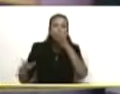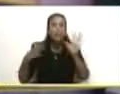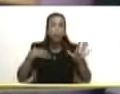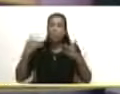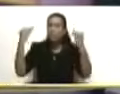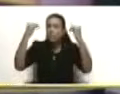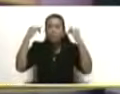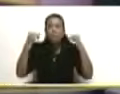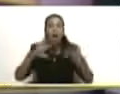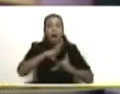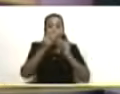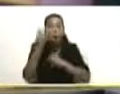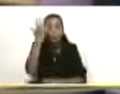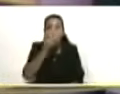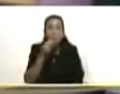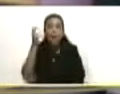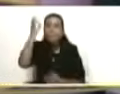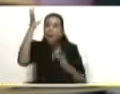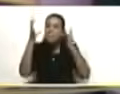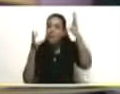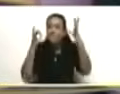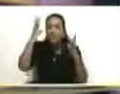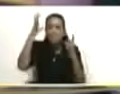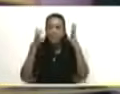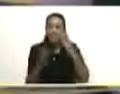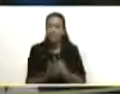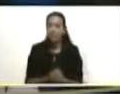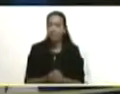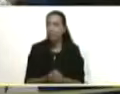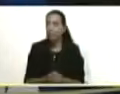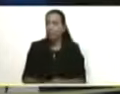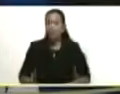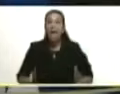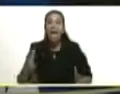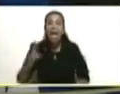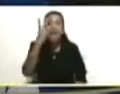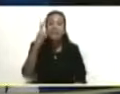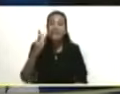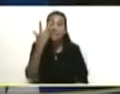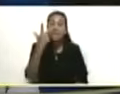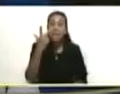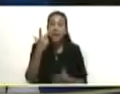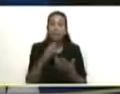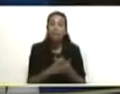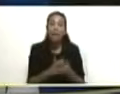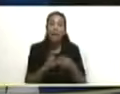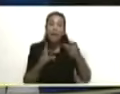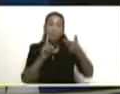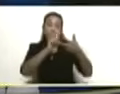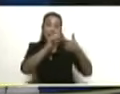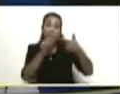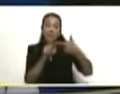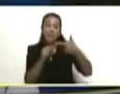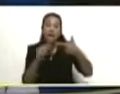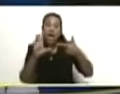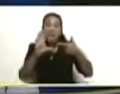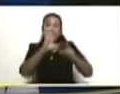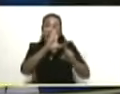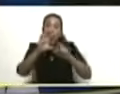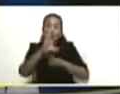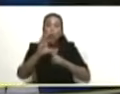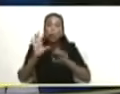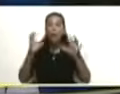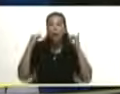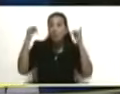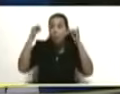festivales que además la juventud se vaya inventando en el camino. Correcto, y en tercer lugar, en el Vértice 3 de Cultura, Recreación